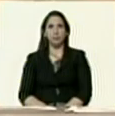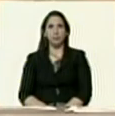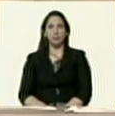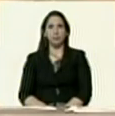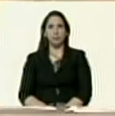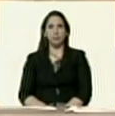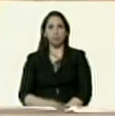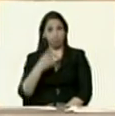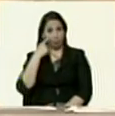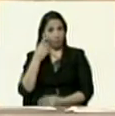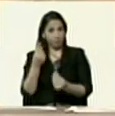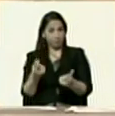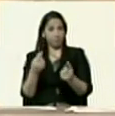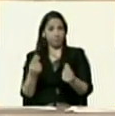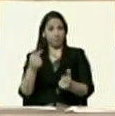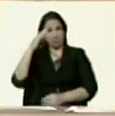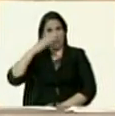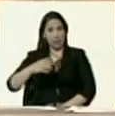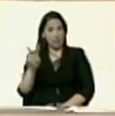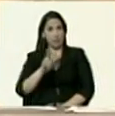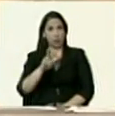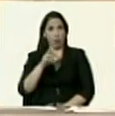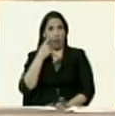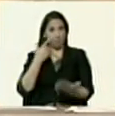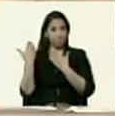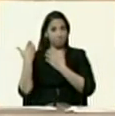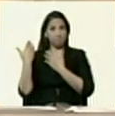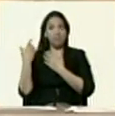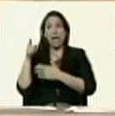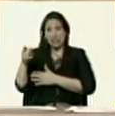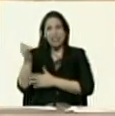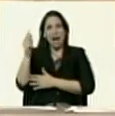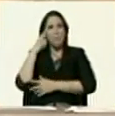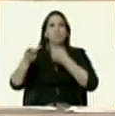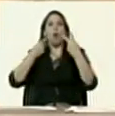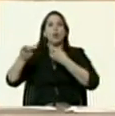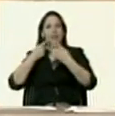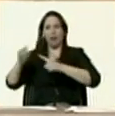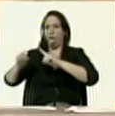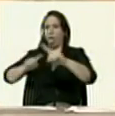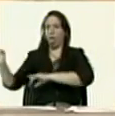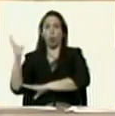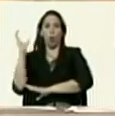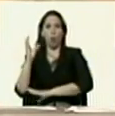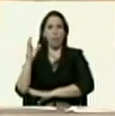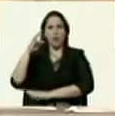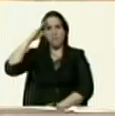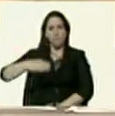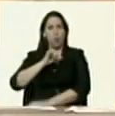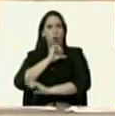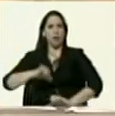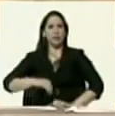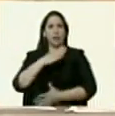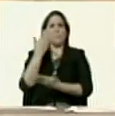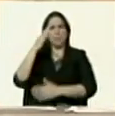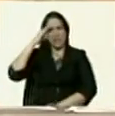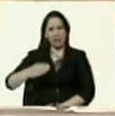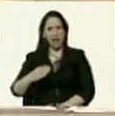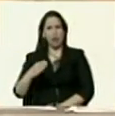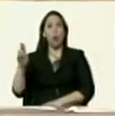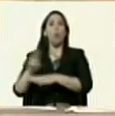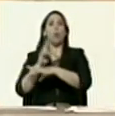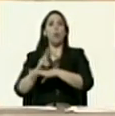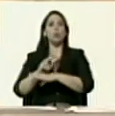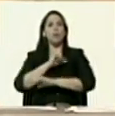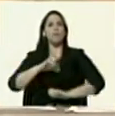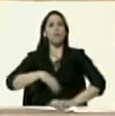Se dan cuenta los militares de Venezuela, ¿no? Así es la política de la oligarquía con las fuerzas militares en el mundo entero. Usan las